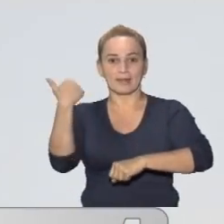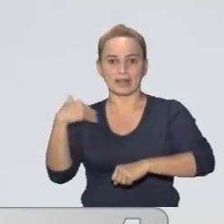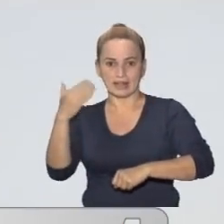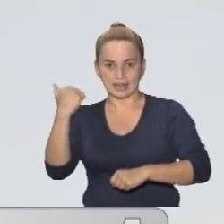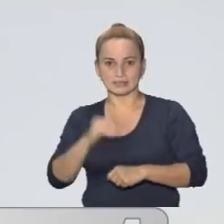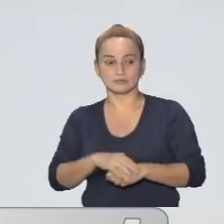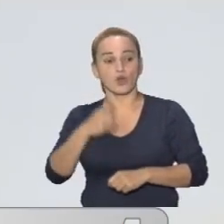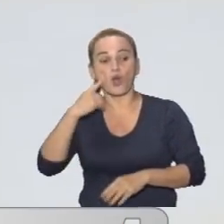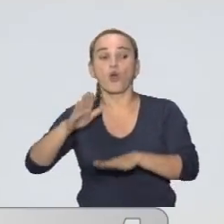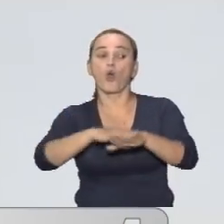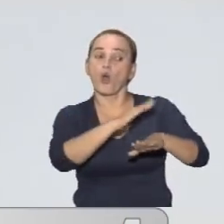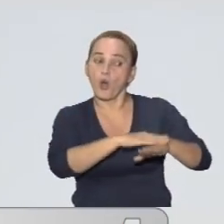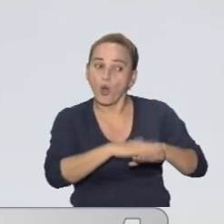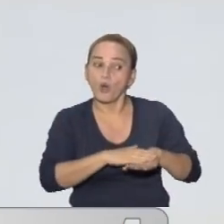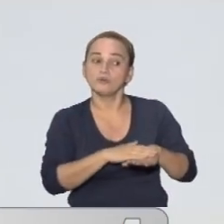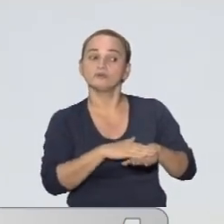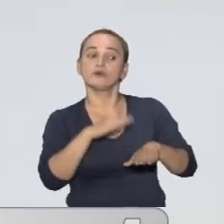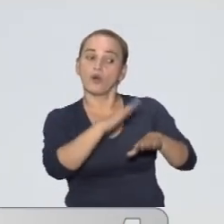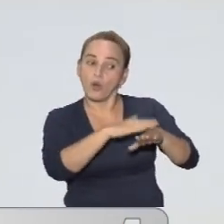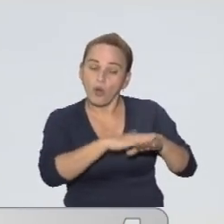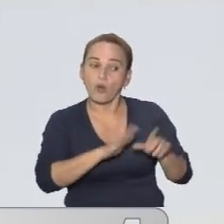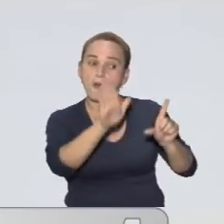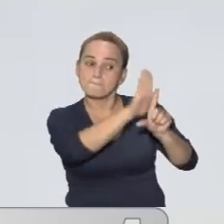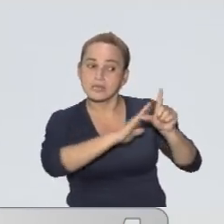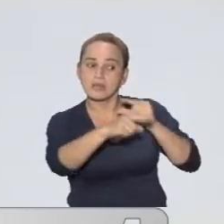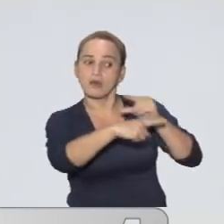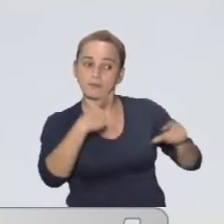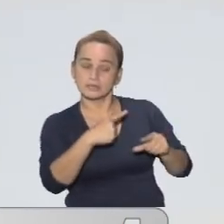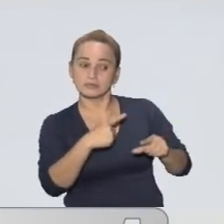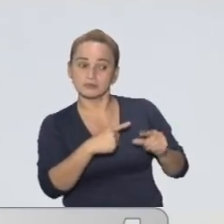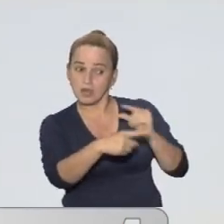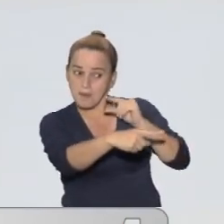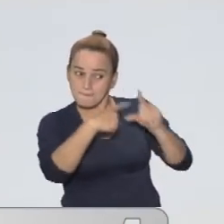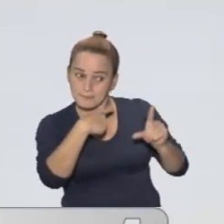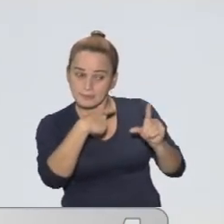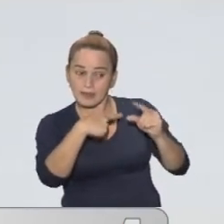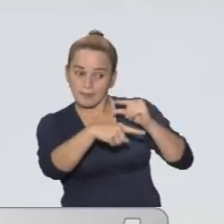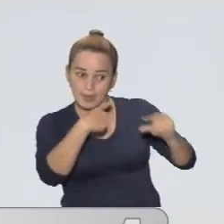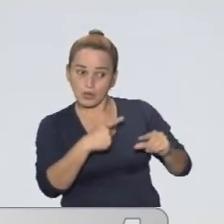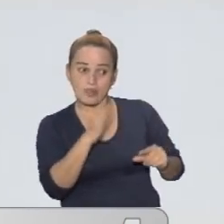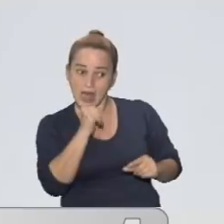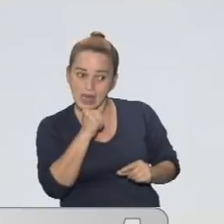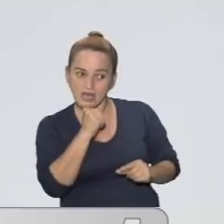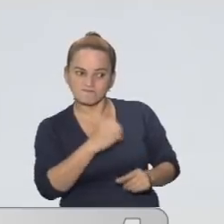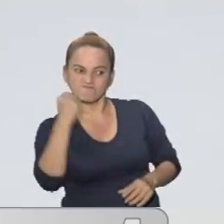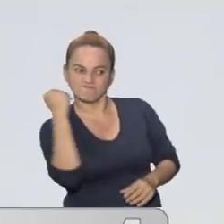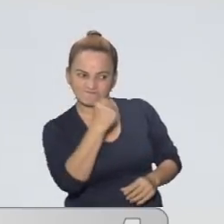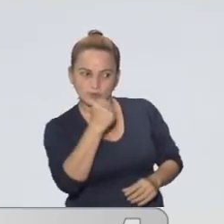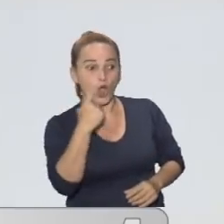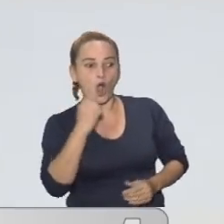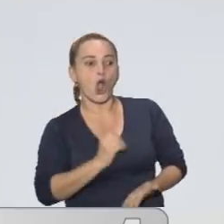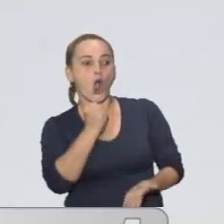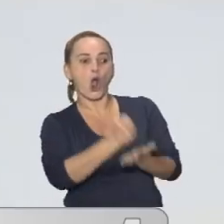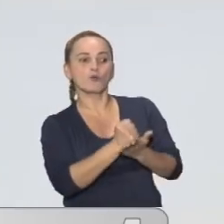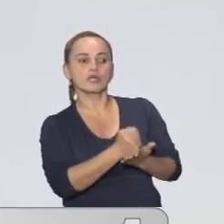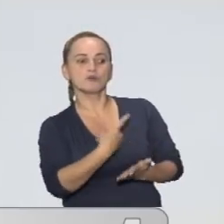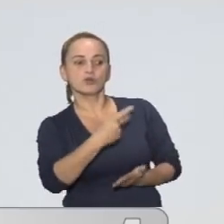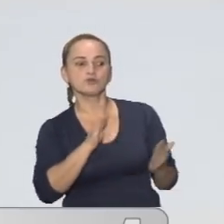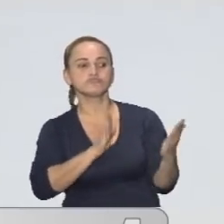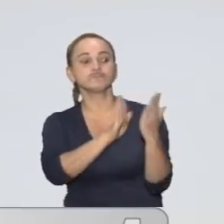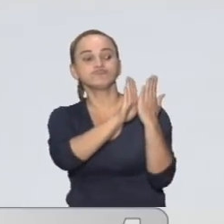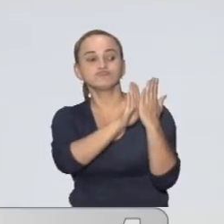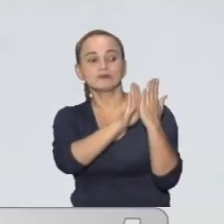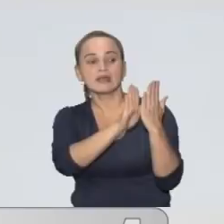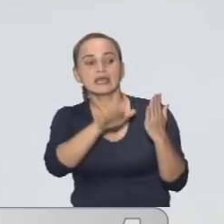le enviara un video con contenido sexual y bajo amenazas de muerte lo habría obligado a encontrarse presencialmente con él